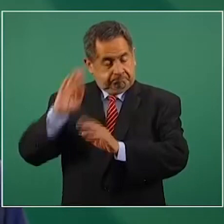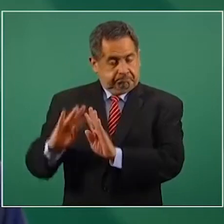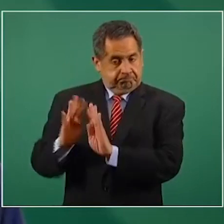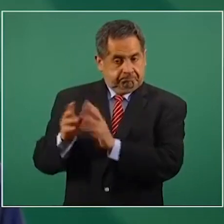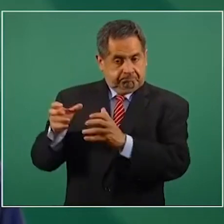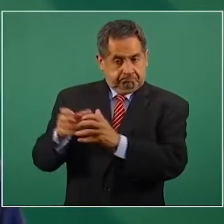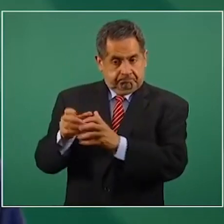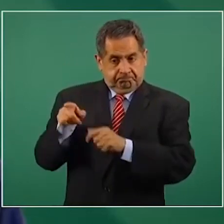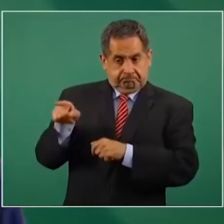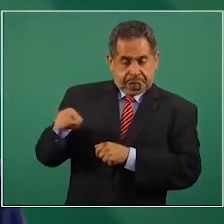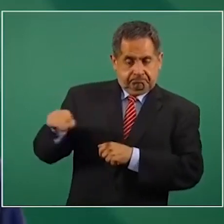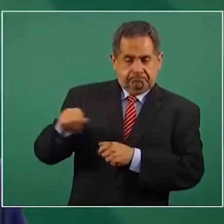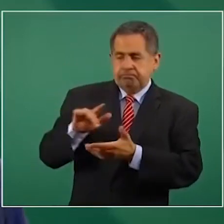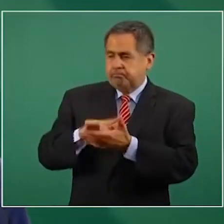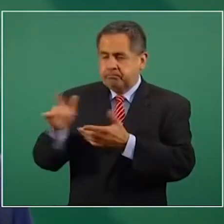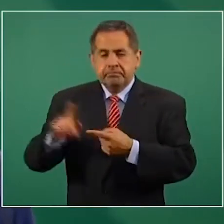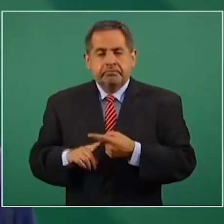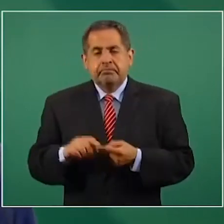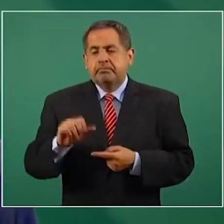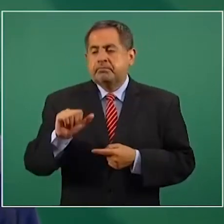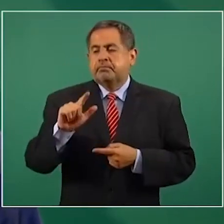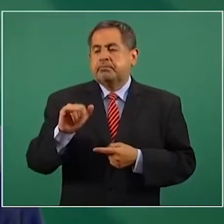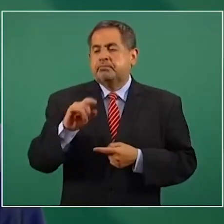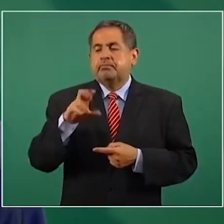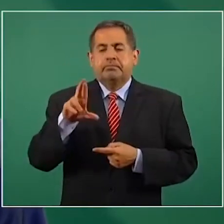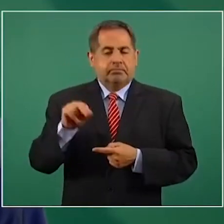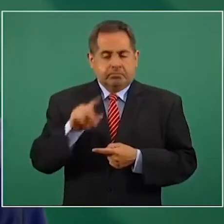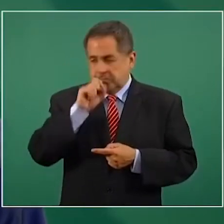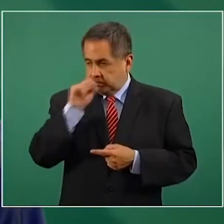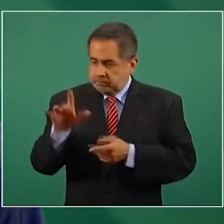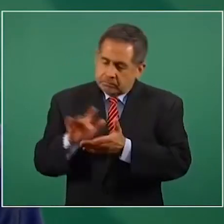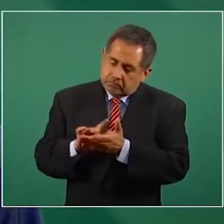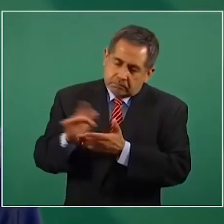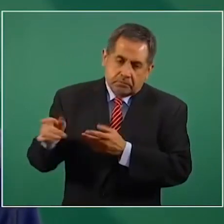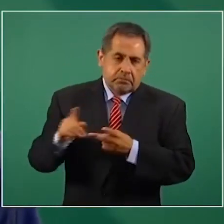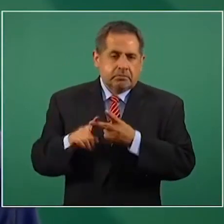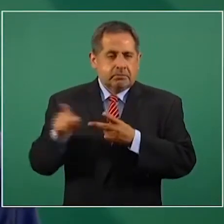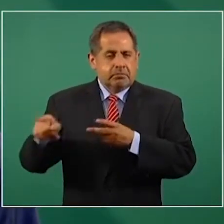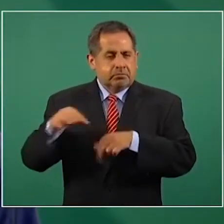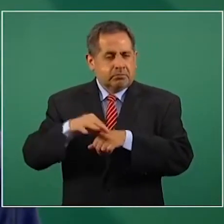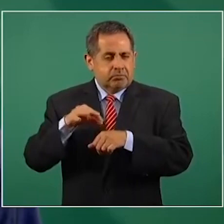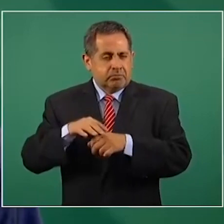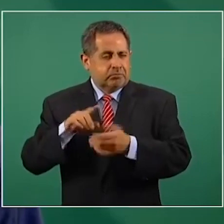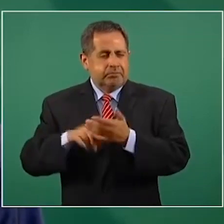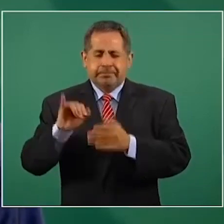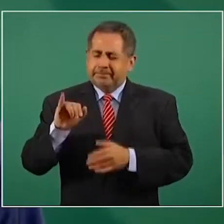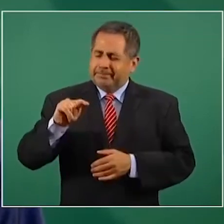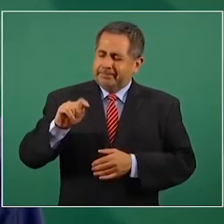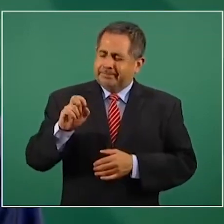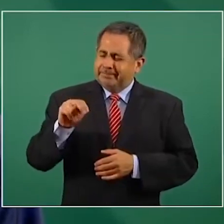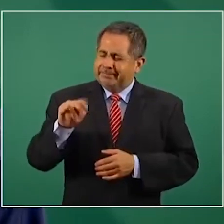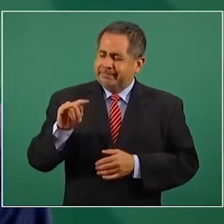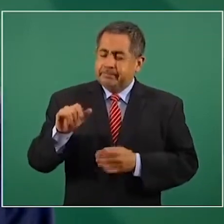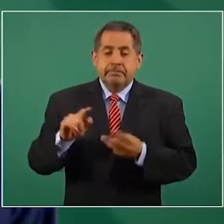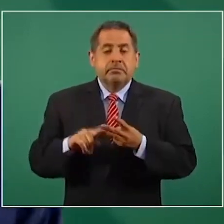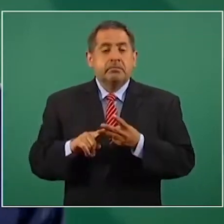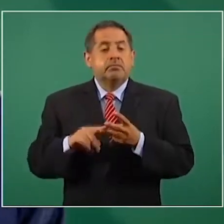médicos, Alejandro Schwartz, que es internista, al